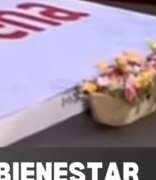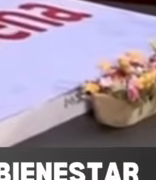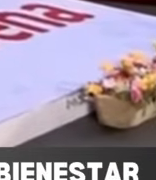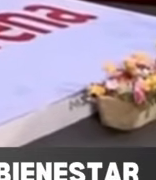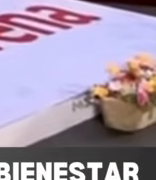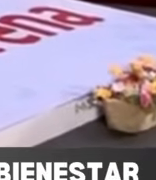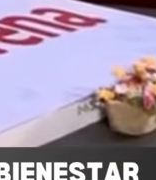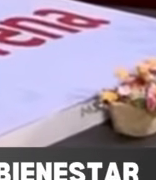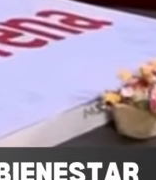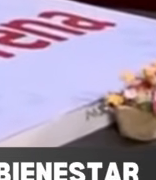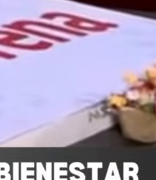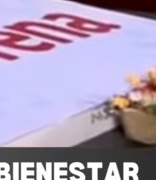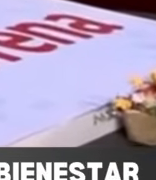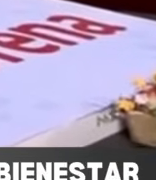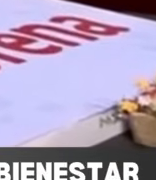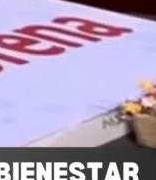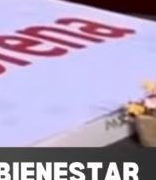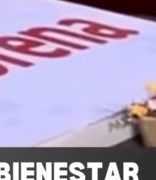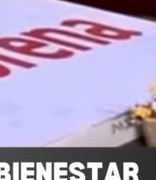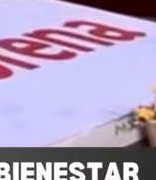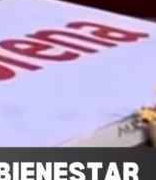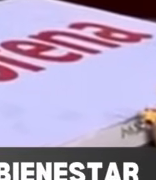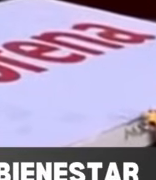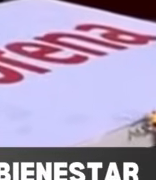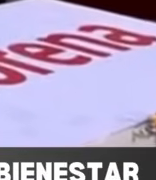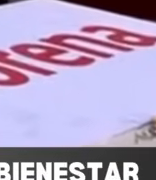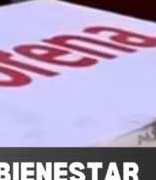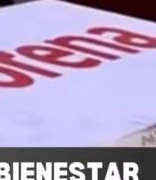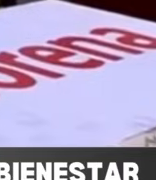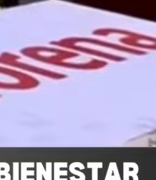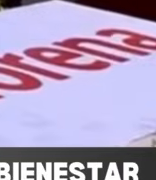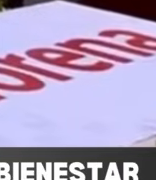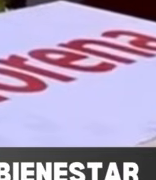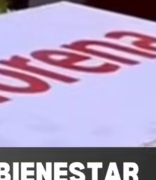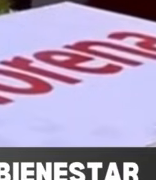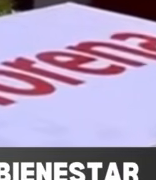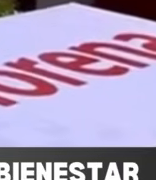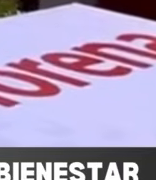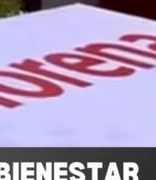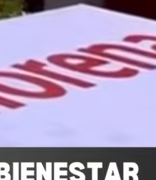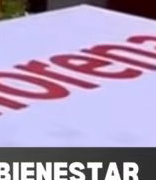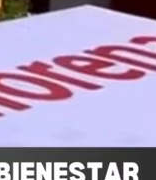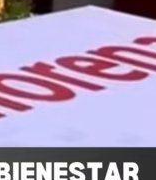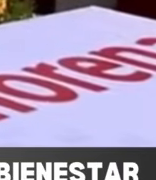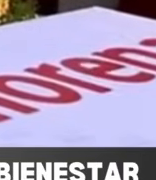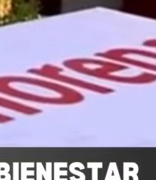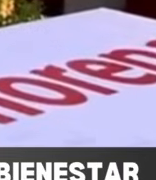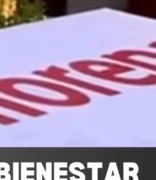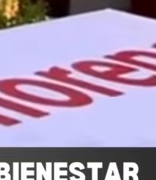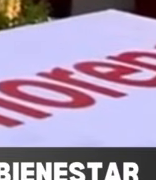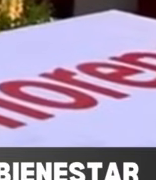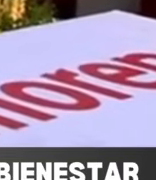Hemos logrado impulsar una política económica que hoy es distinta